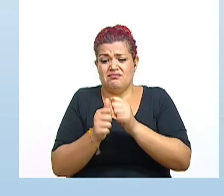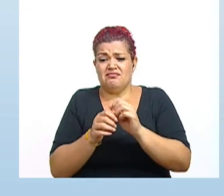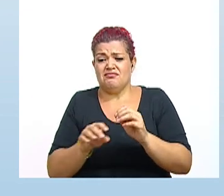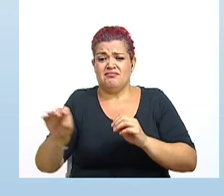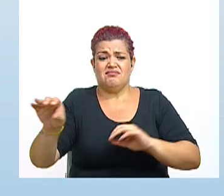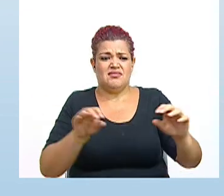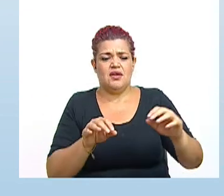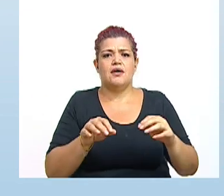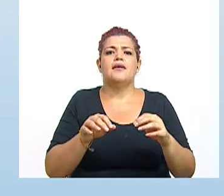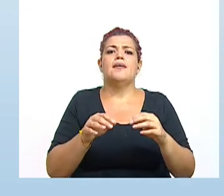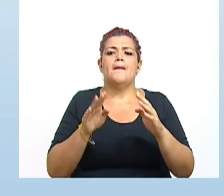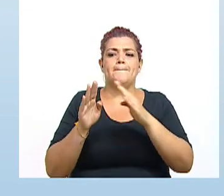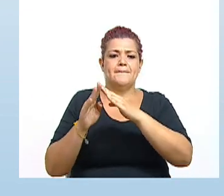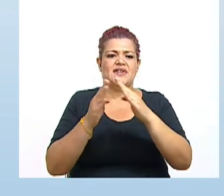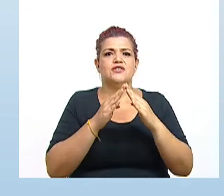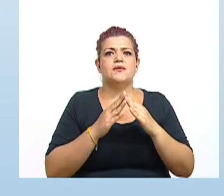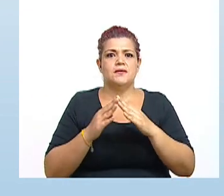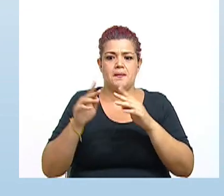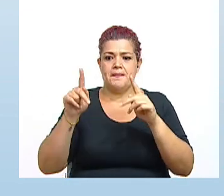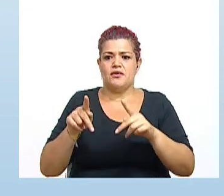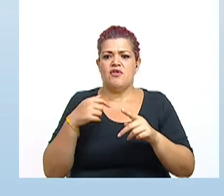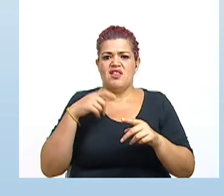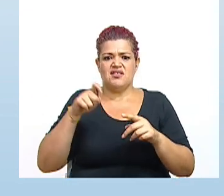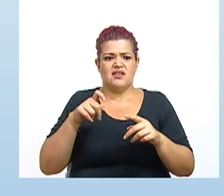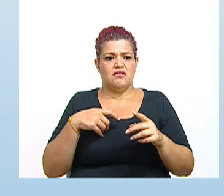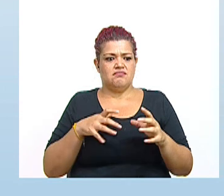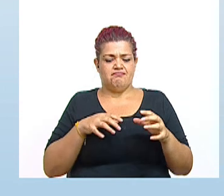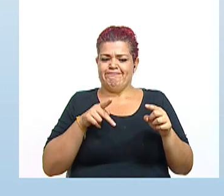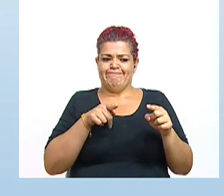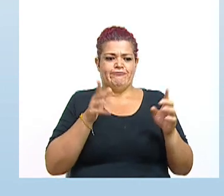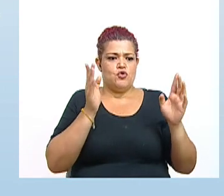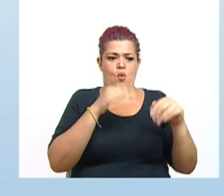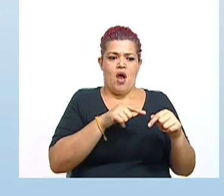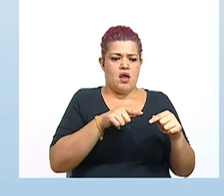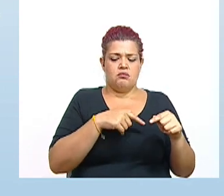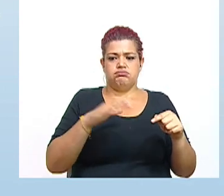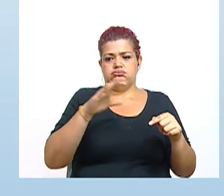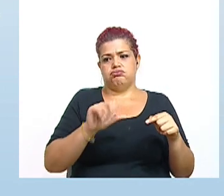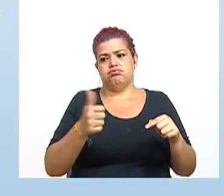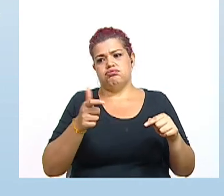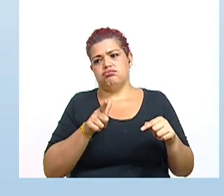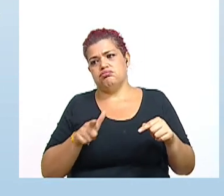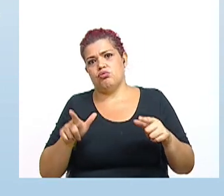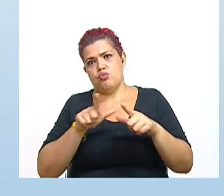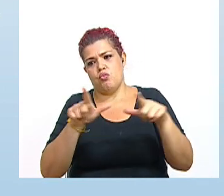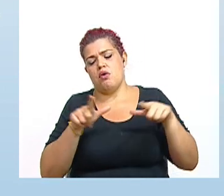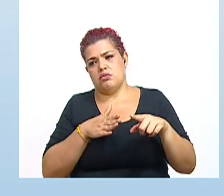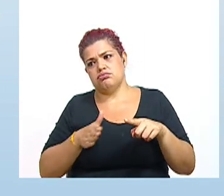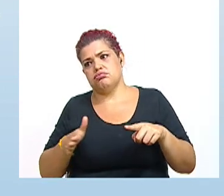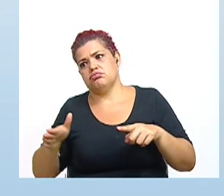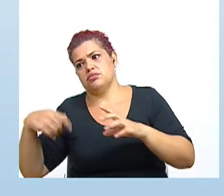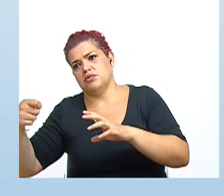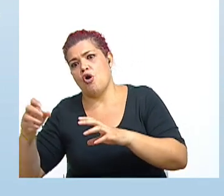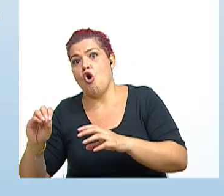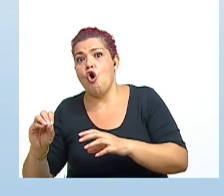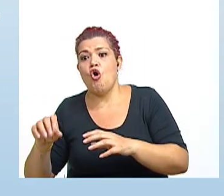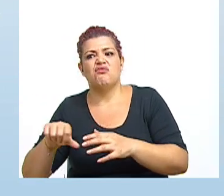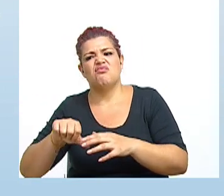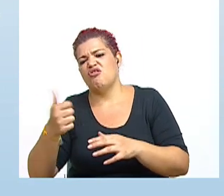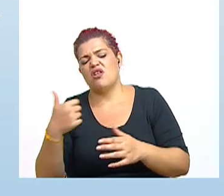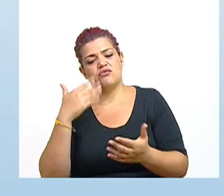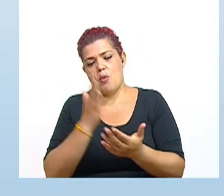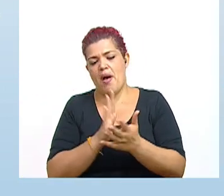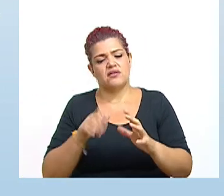de la población a otras áreas o a dedicarse tal vez a otras actividades económicas. En el caso del